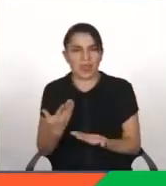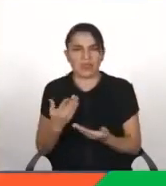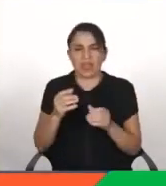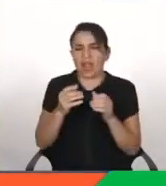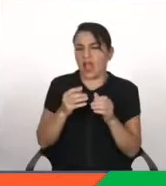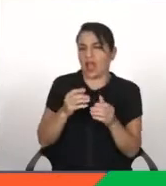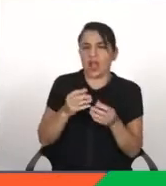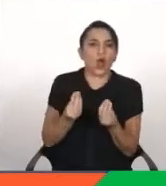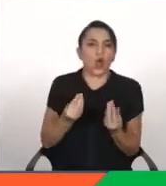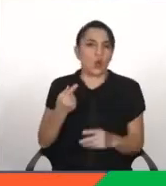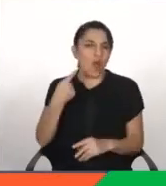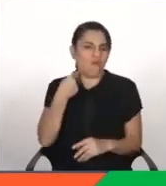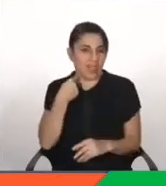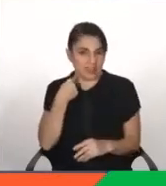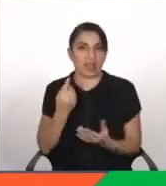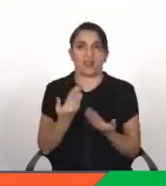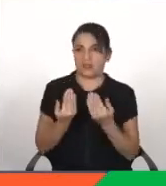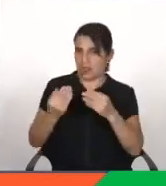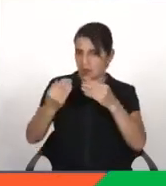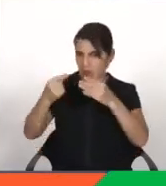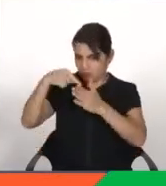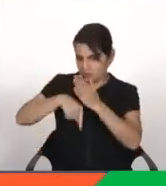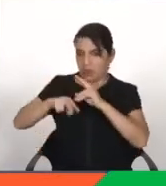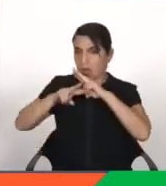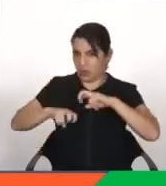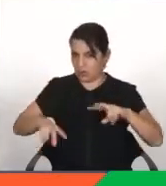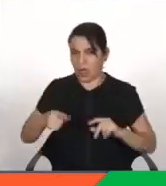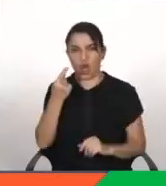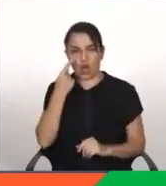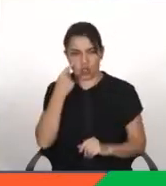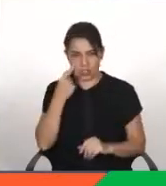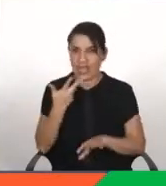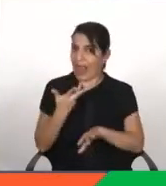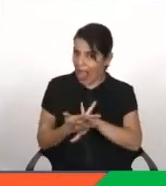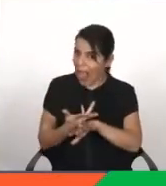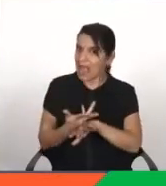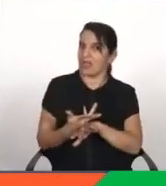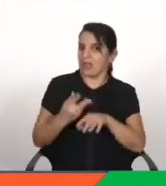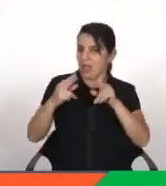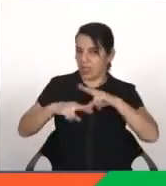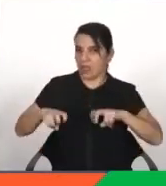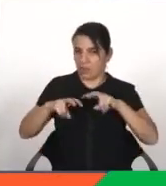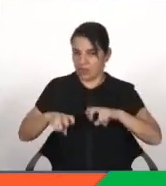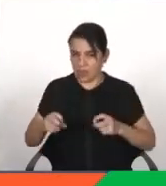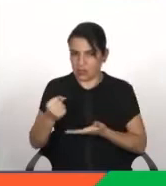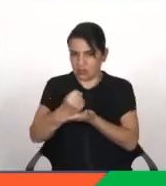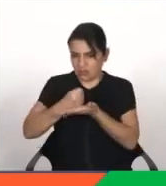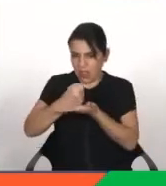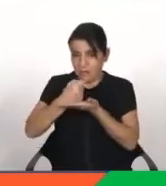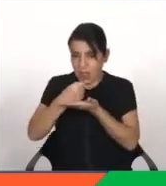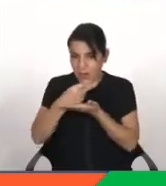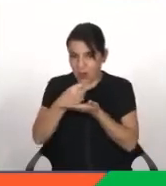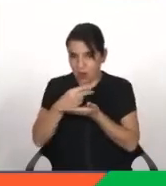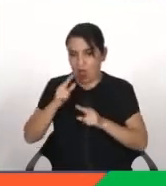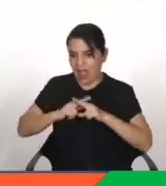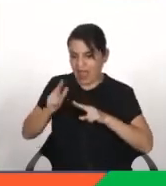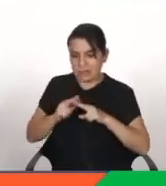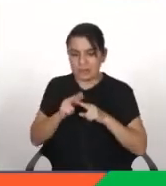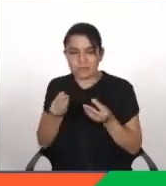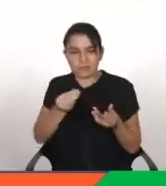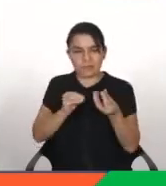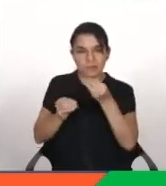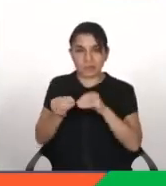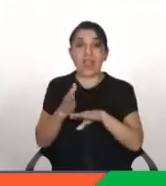O sea, todo esto se conoce porque hay muchísima investigación detrás y porque hay muchos años detrás investigando, desarrollando ese fármaco y todo, ¿no? O sea, a nivel de salud, sin